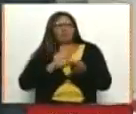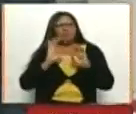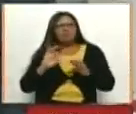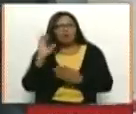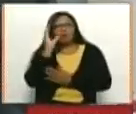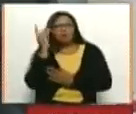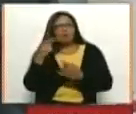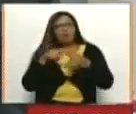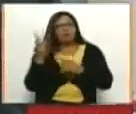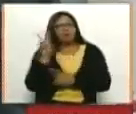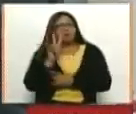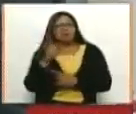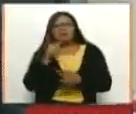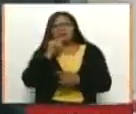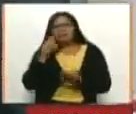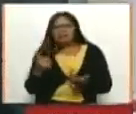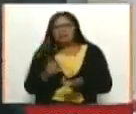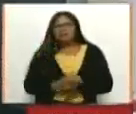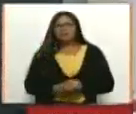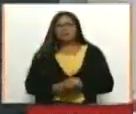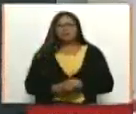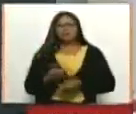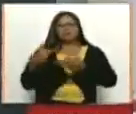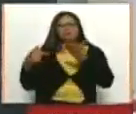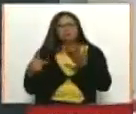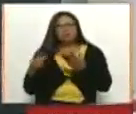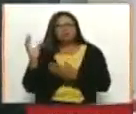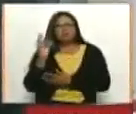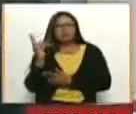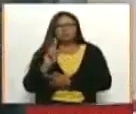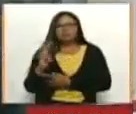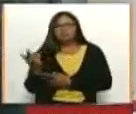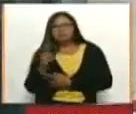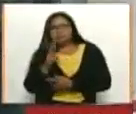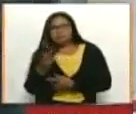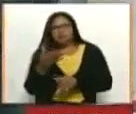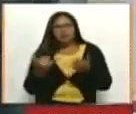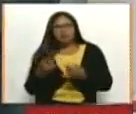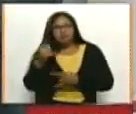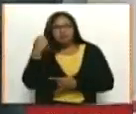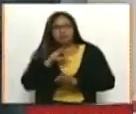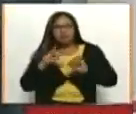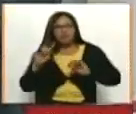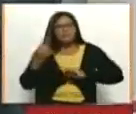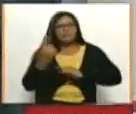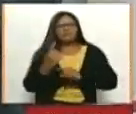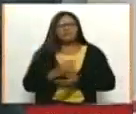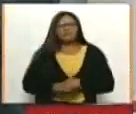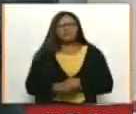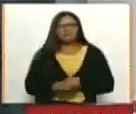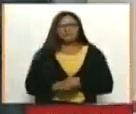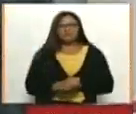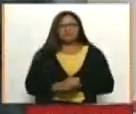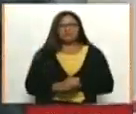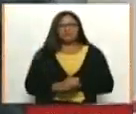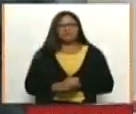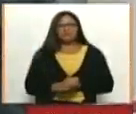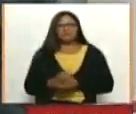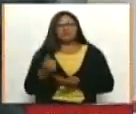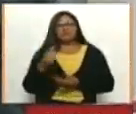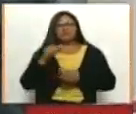Colombia como de Venezuela han sido respectivamente Colombia y Venezuela. Cuando tú tienes a uno de tus principales socios